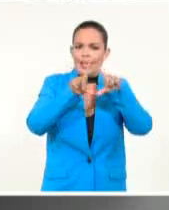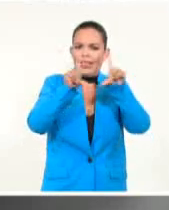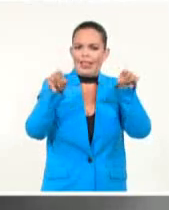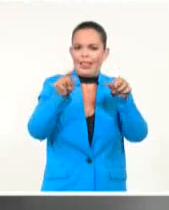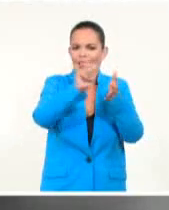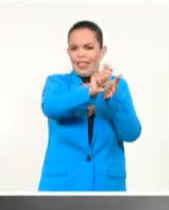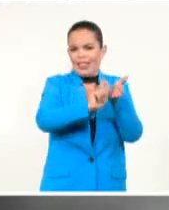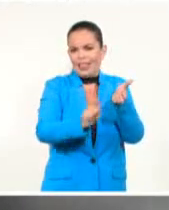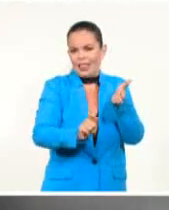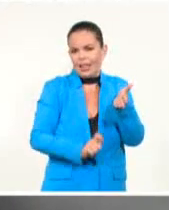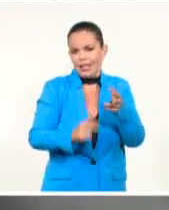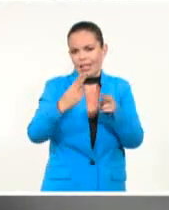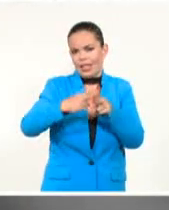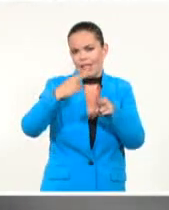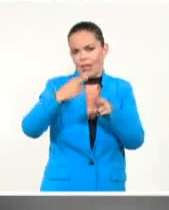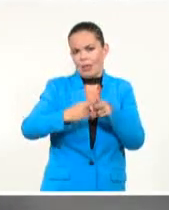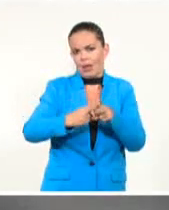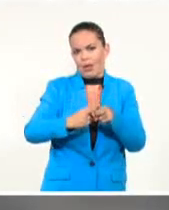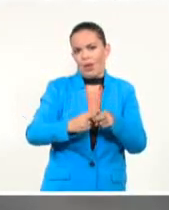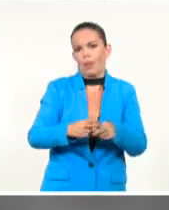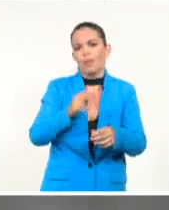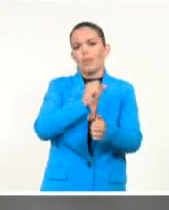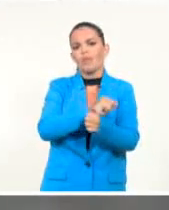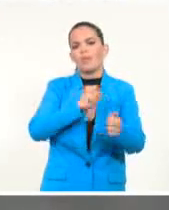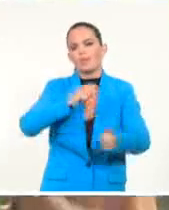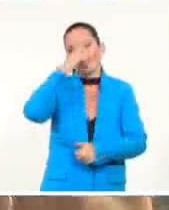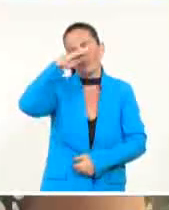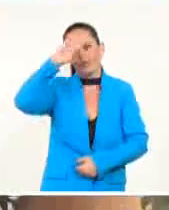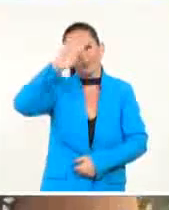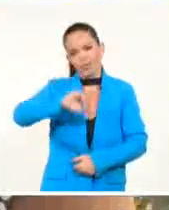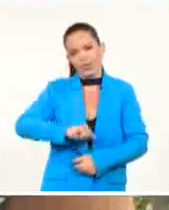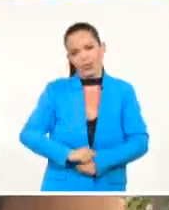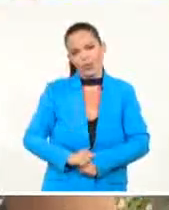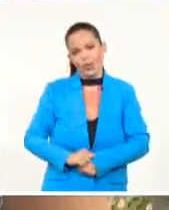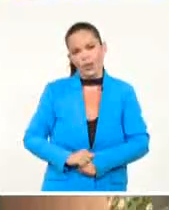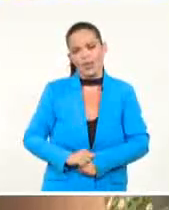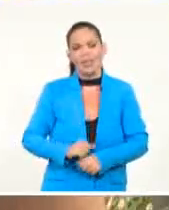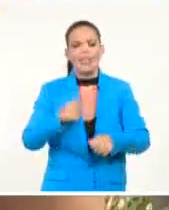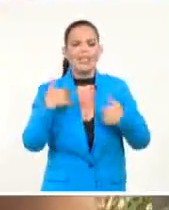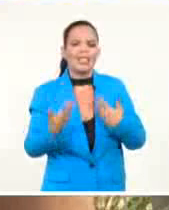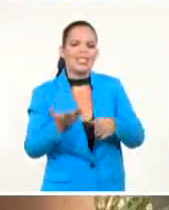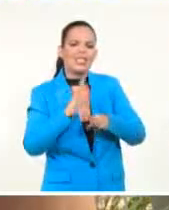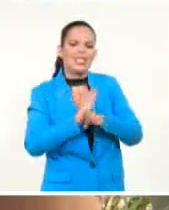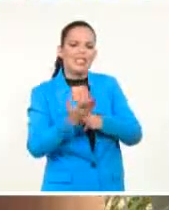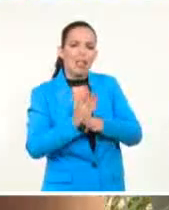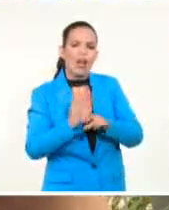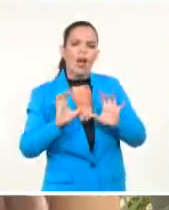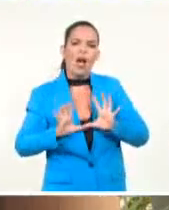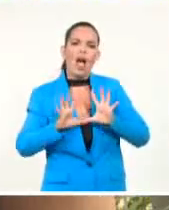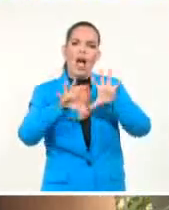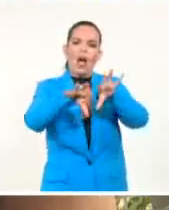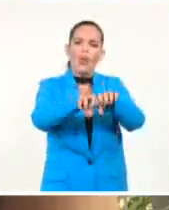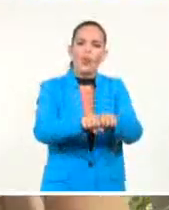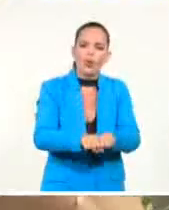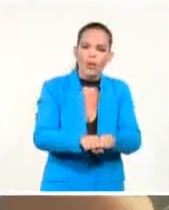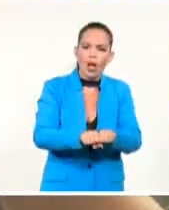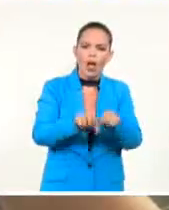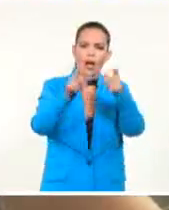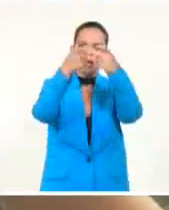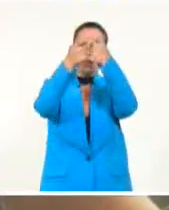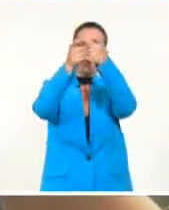que Vindicación de Cuba. Es decir, era apropiarse no solo de la figura martiana, sino también de una de sus piezas